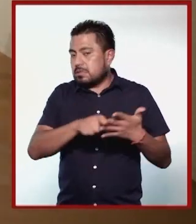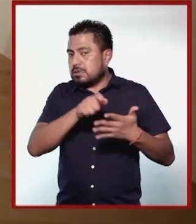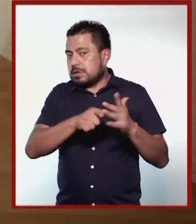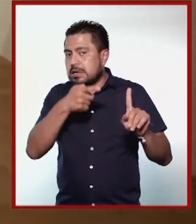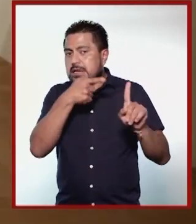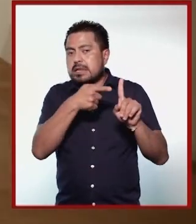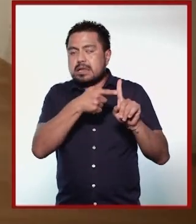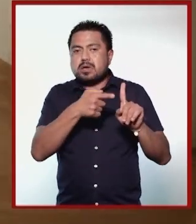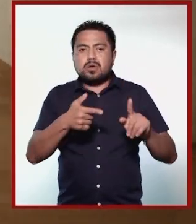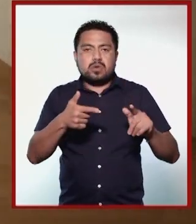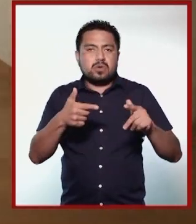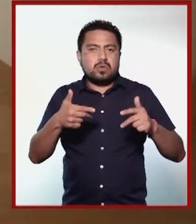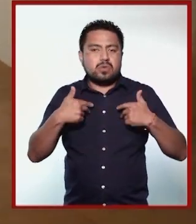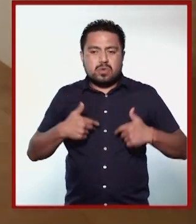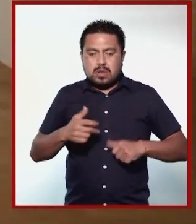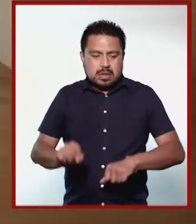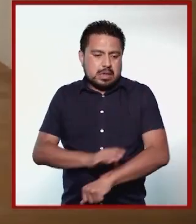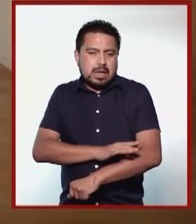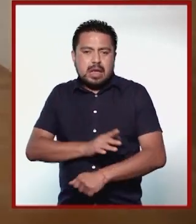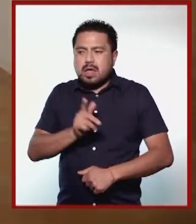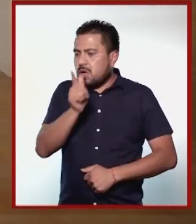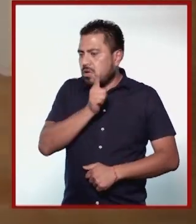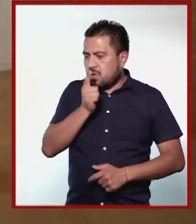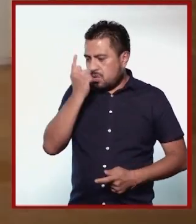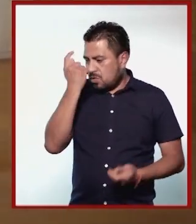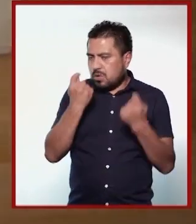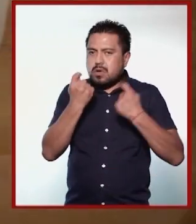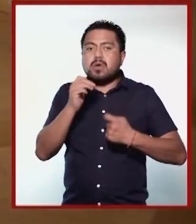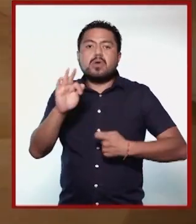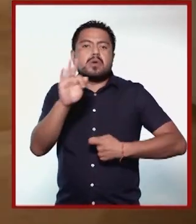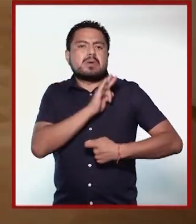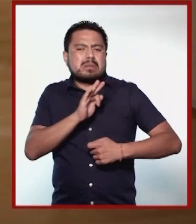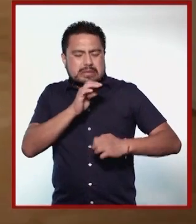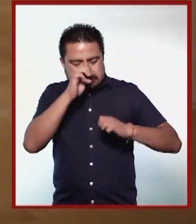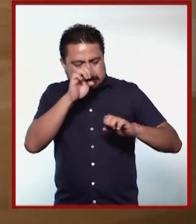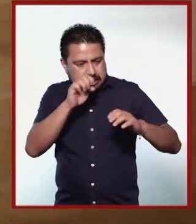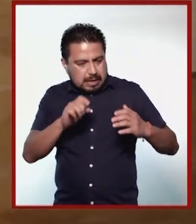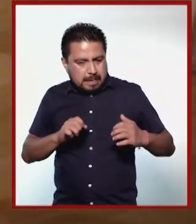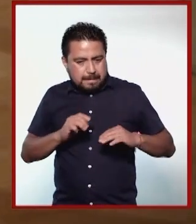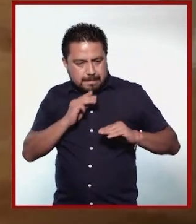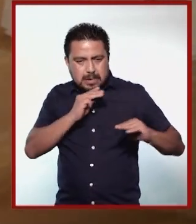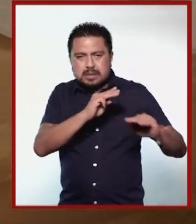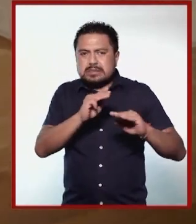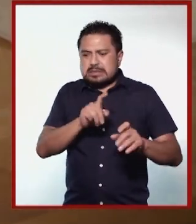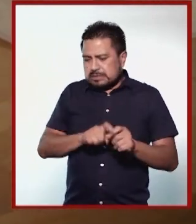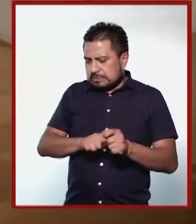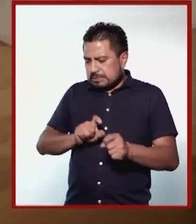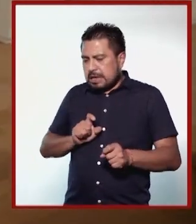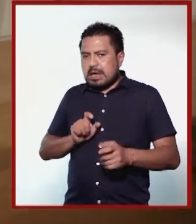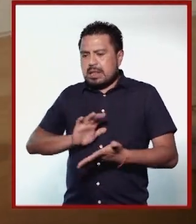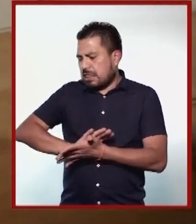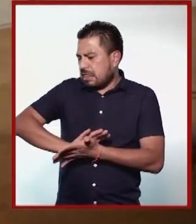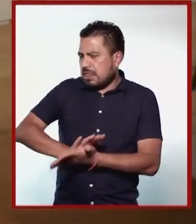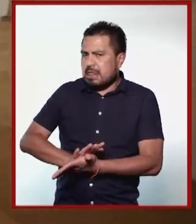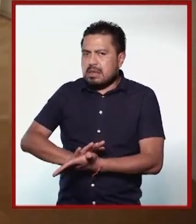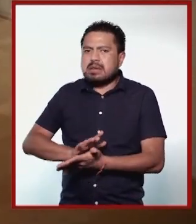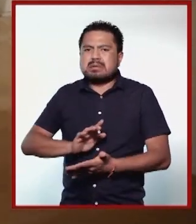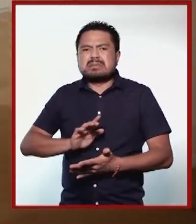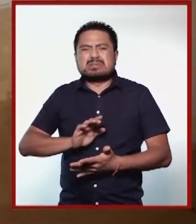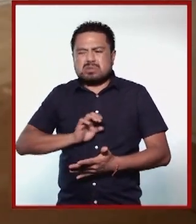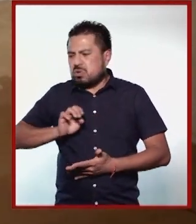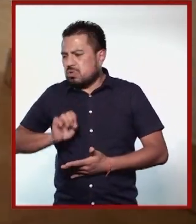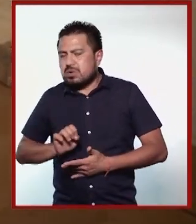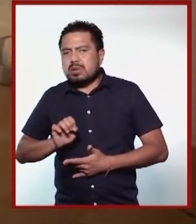esto. El humor a través del lenguaje verbal o corporal puede entrañar mensajes que refuerzan la exclusión, la discriminación y el